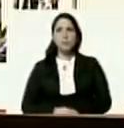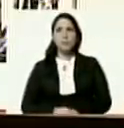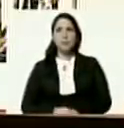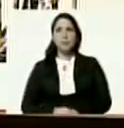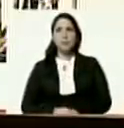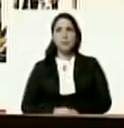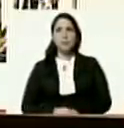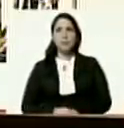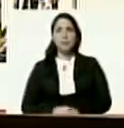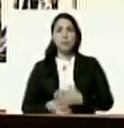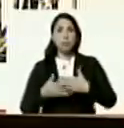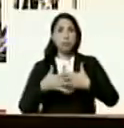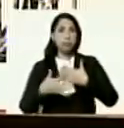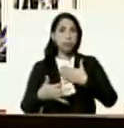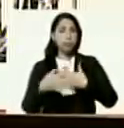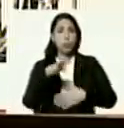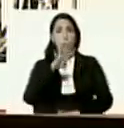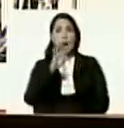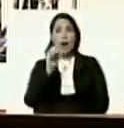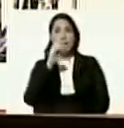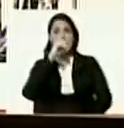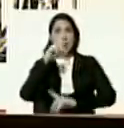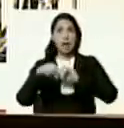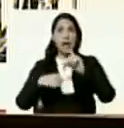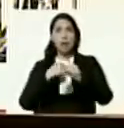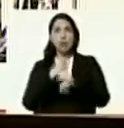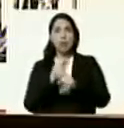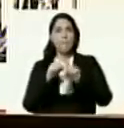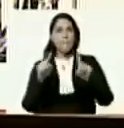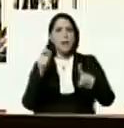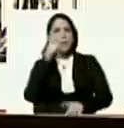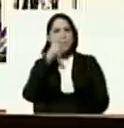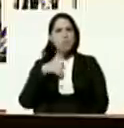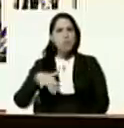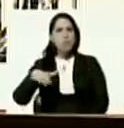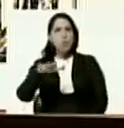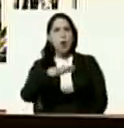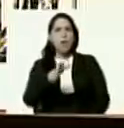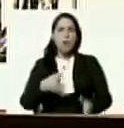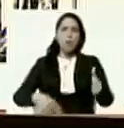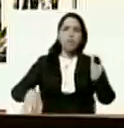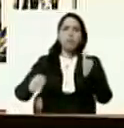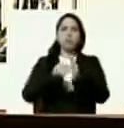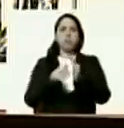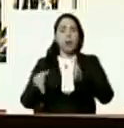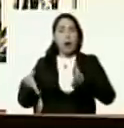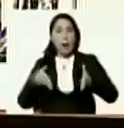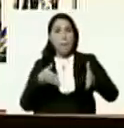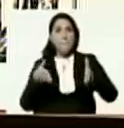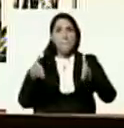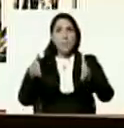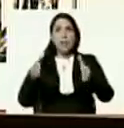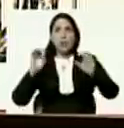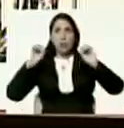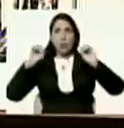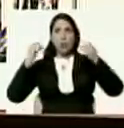Pasaron 40 años para que el pueblo retomara su camino y